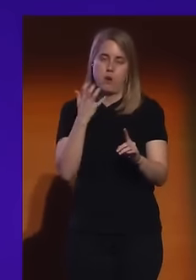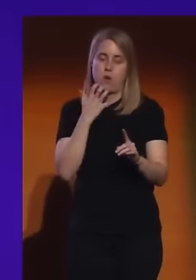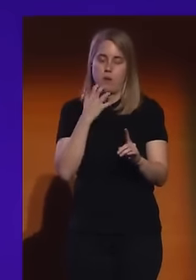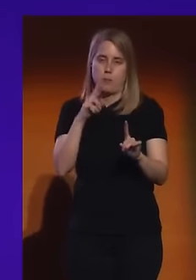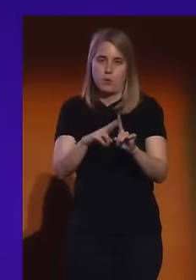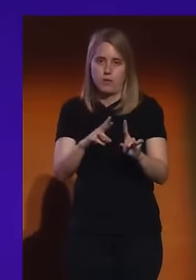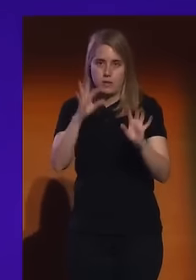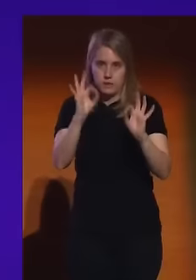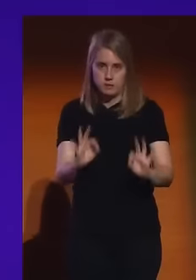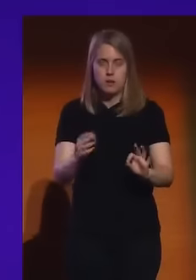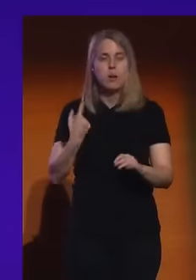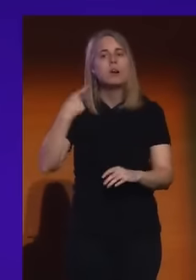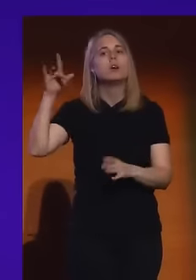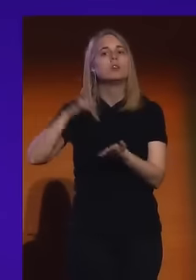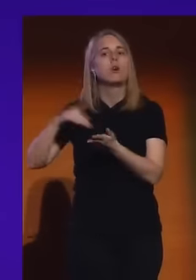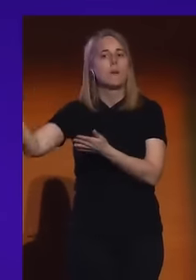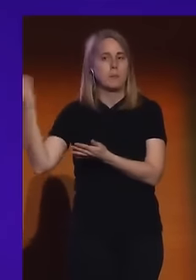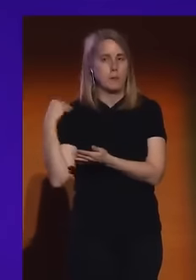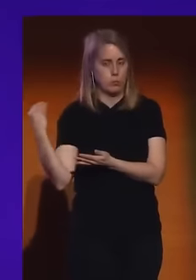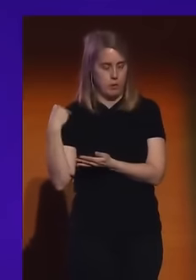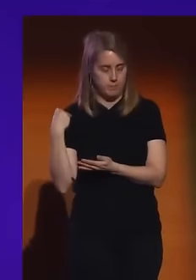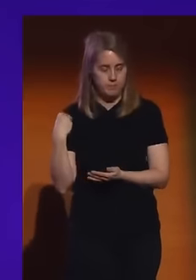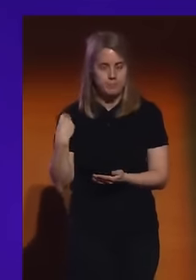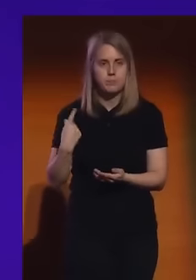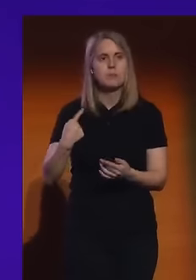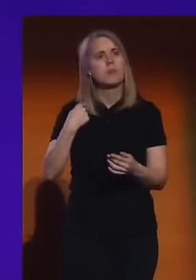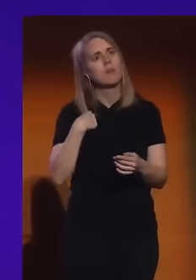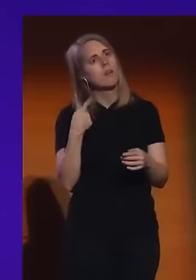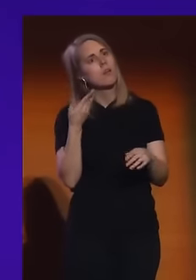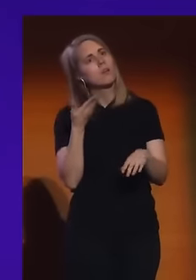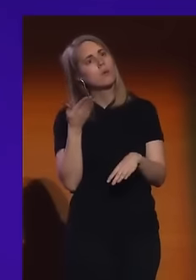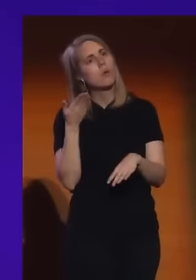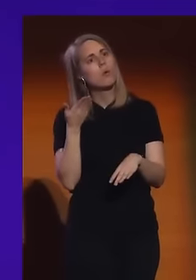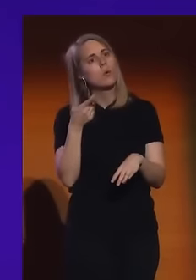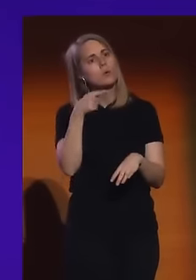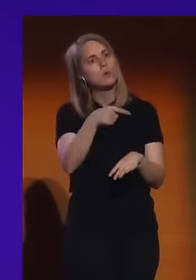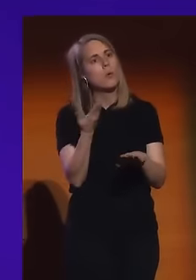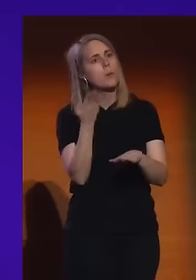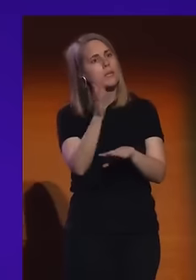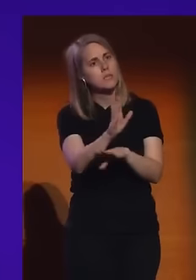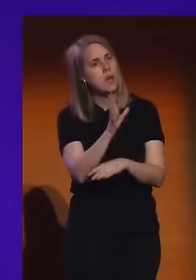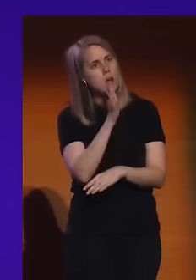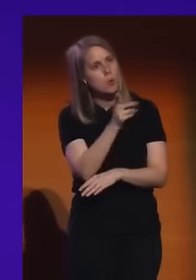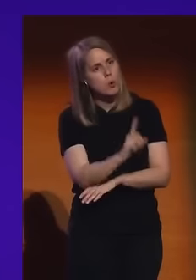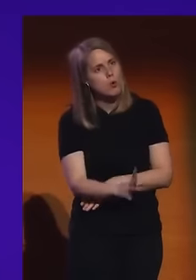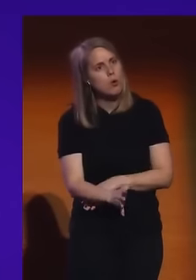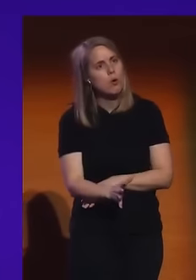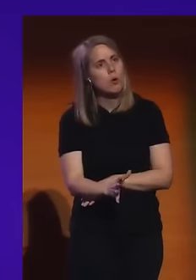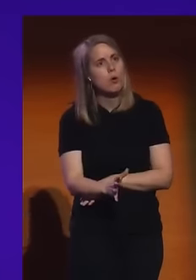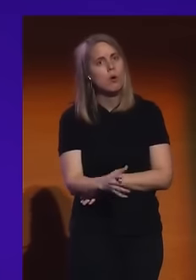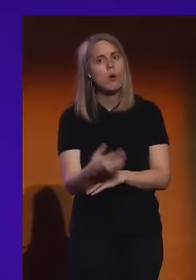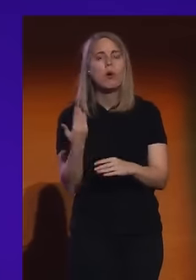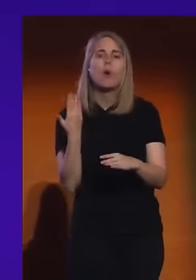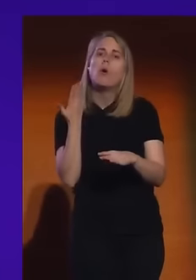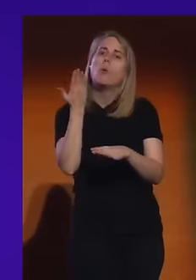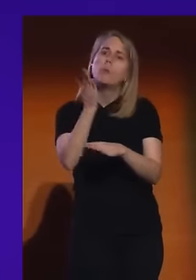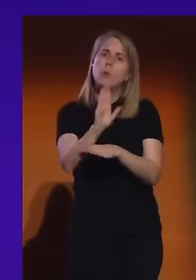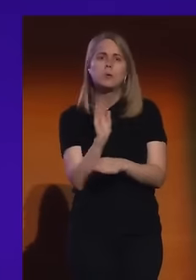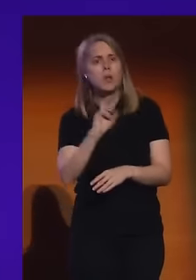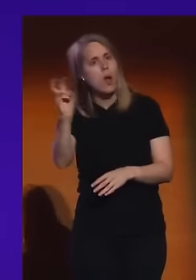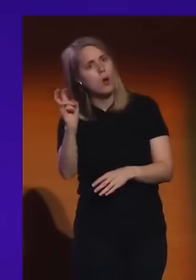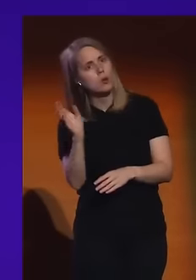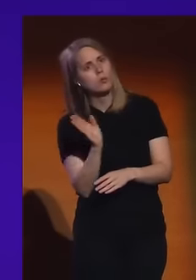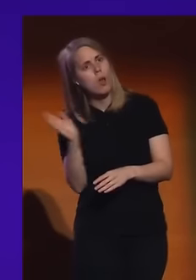referentes cuando a mí me preguntaron por qué no me presentaba Y por qué hacíamos una propuesta